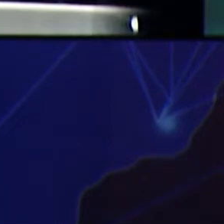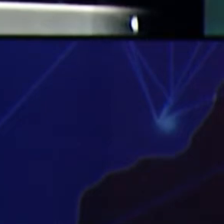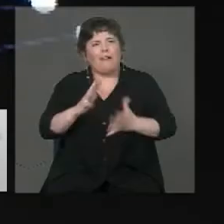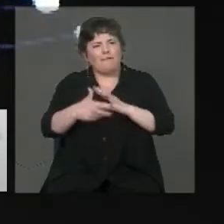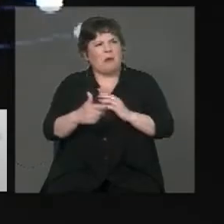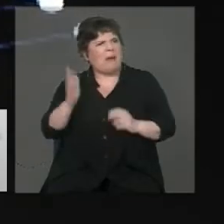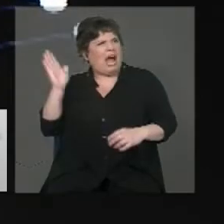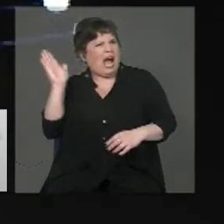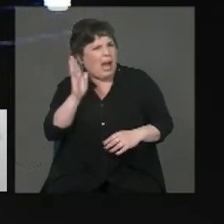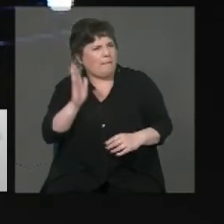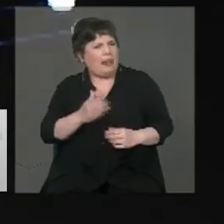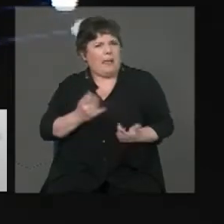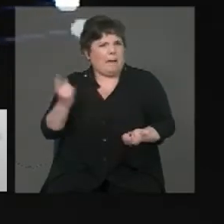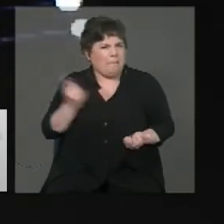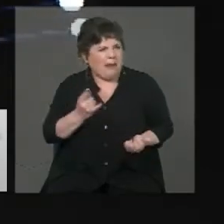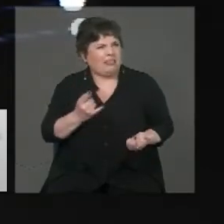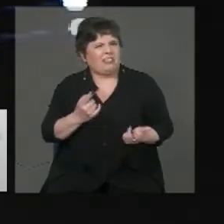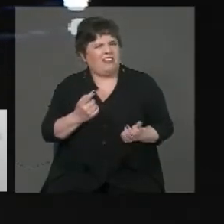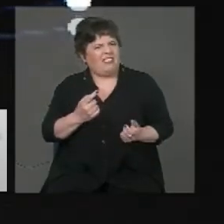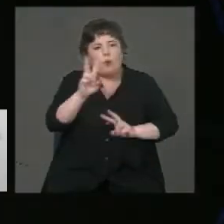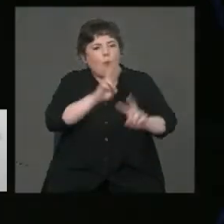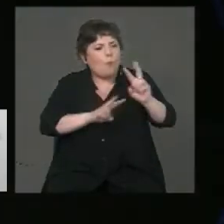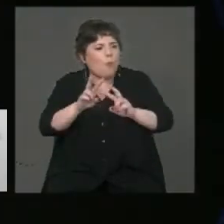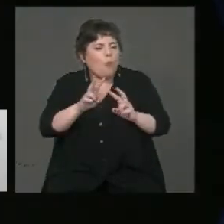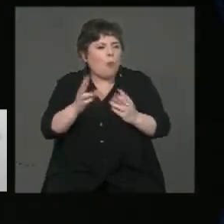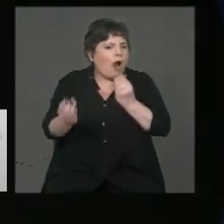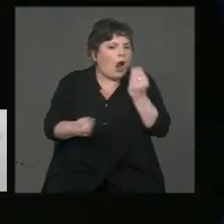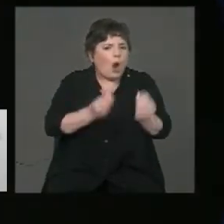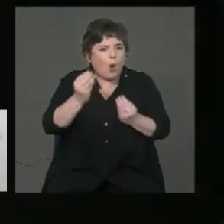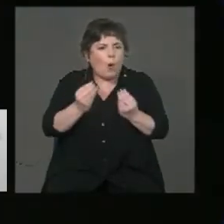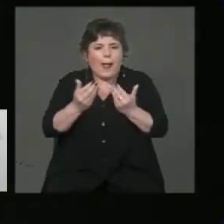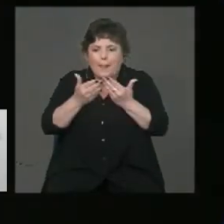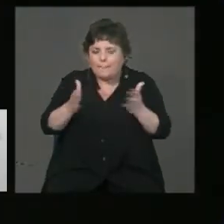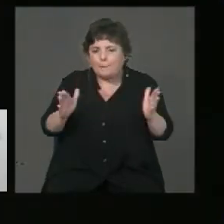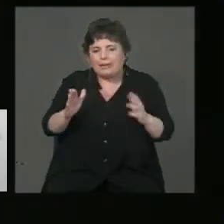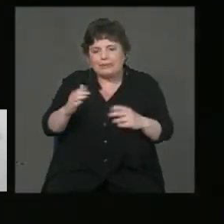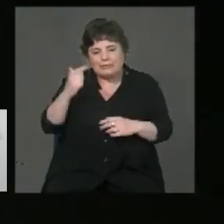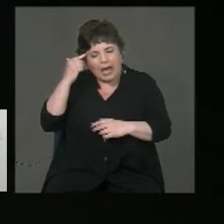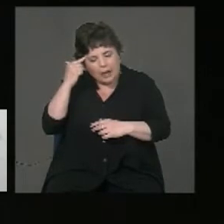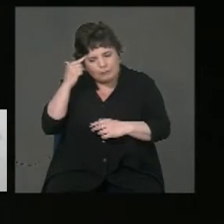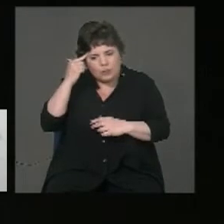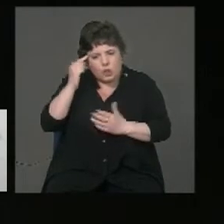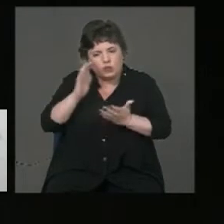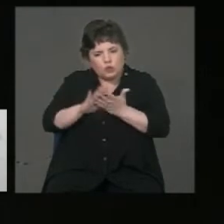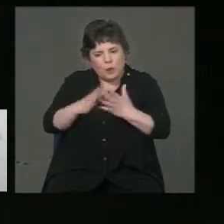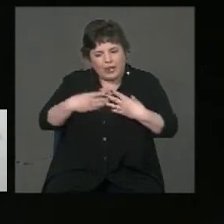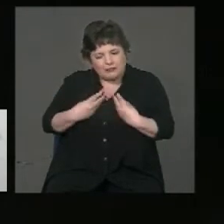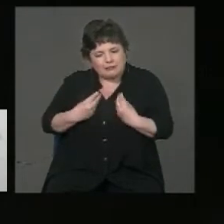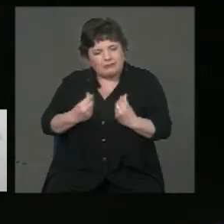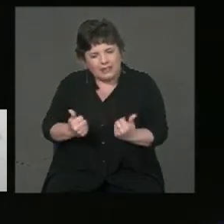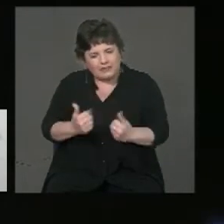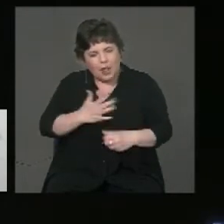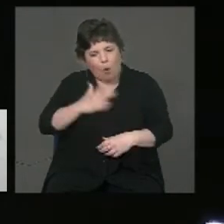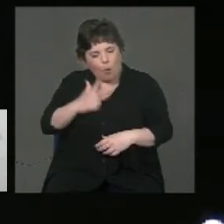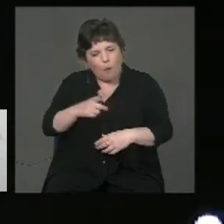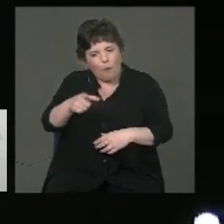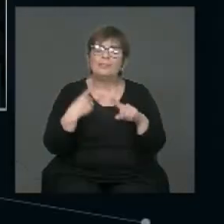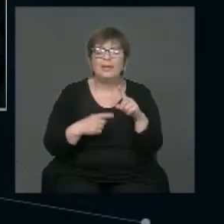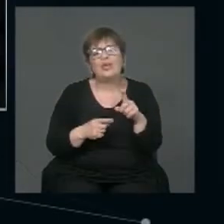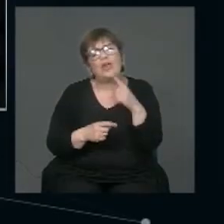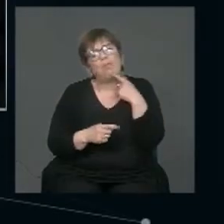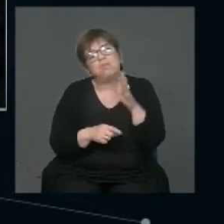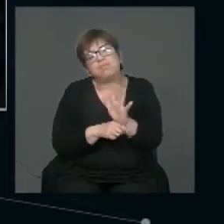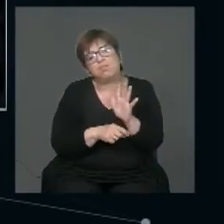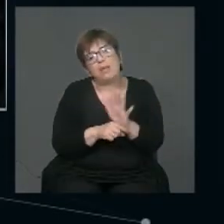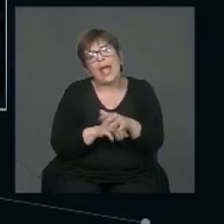Los directores de Cuatro Manos y de Improfit destacaron que este fue un debate mejor que el anterior, que hubo réplica, fue respetuoso